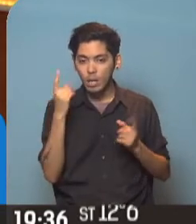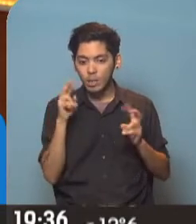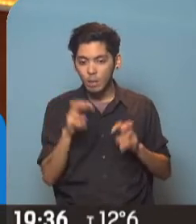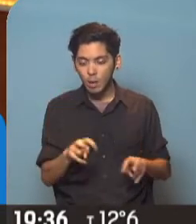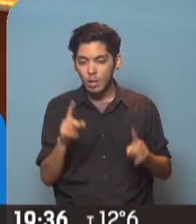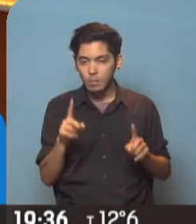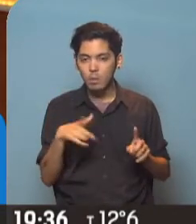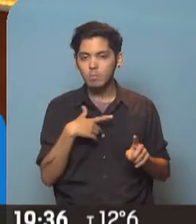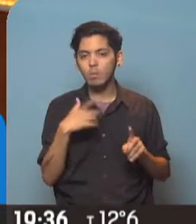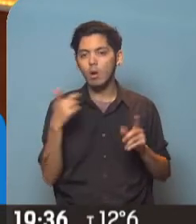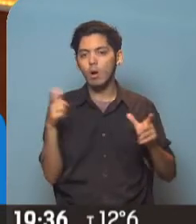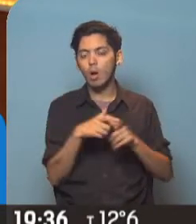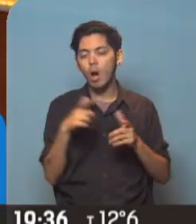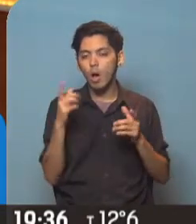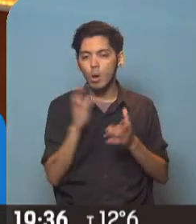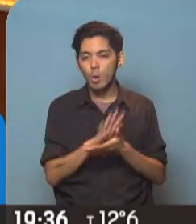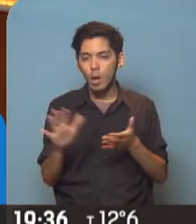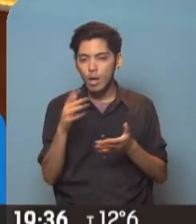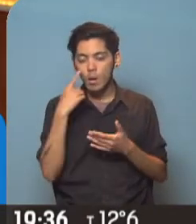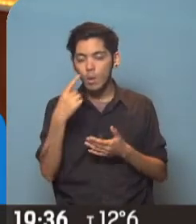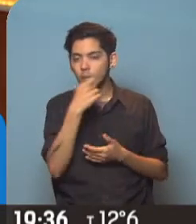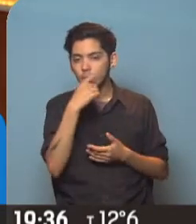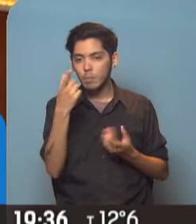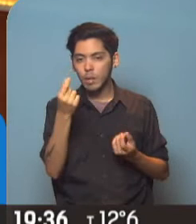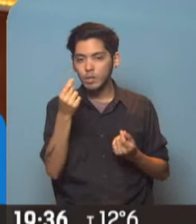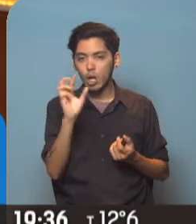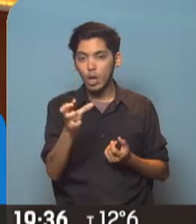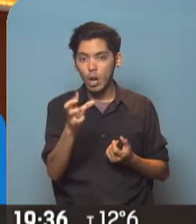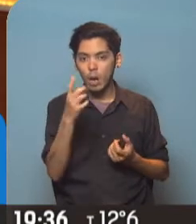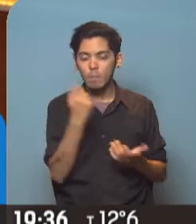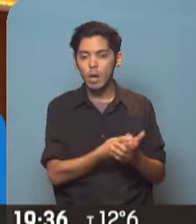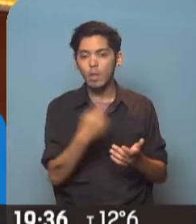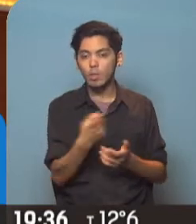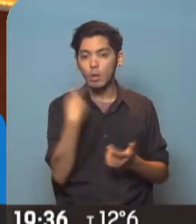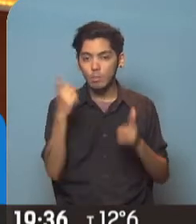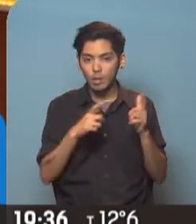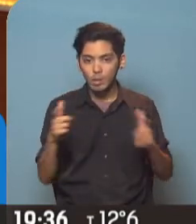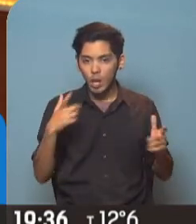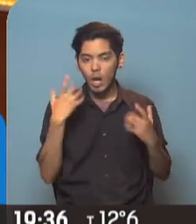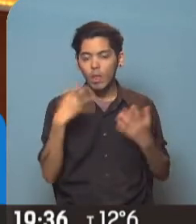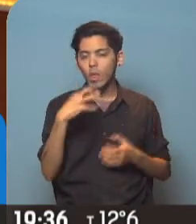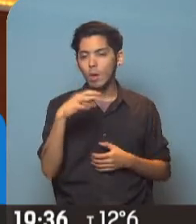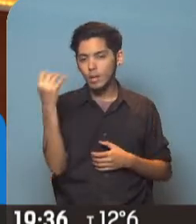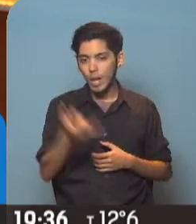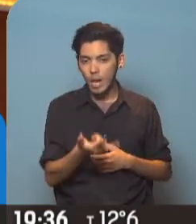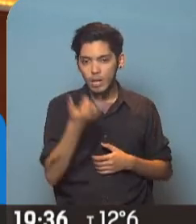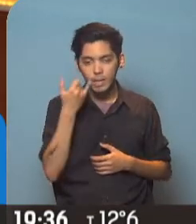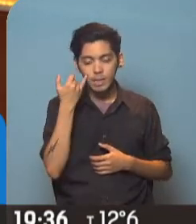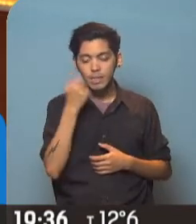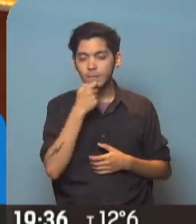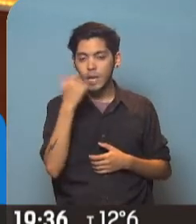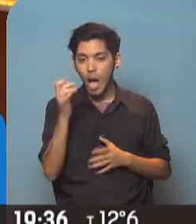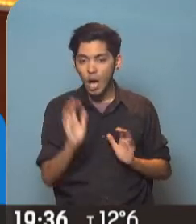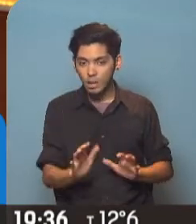tiene que convocar una audiencia y ver realmente si el precio en dólares que estamos pagando los usuarios es el que corresponde y si es así o